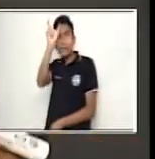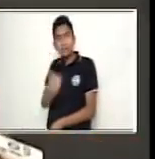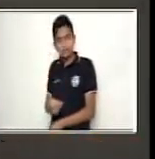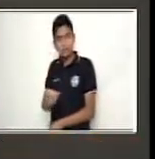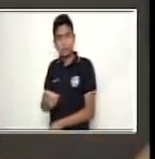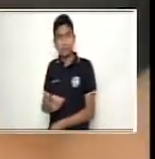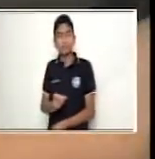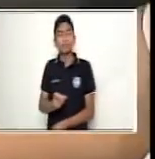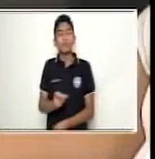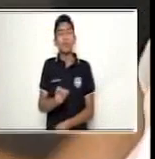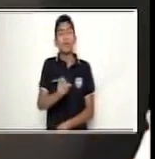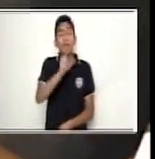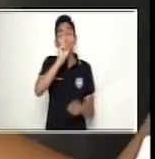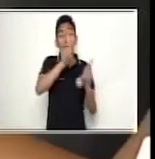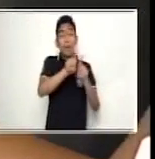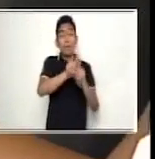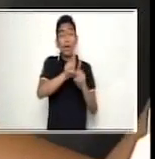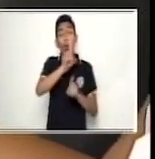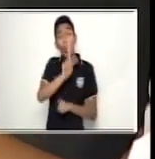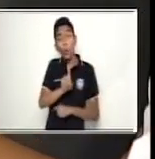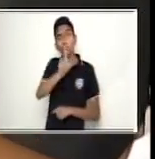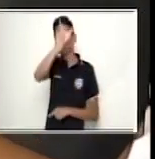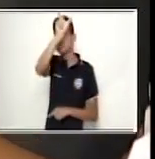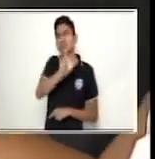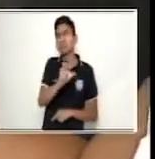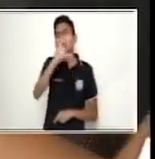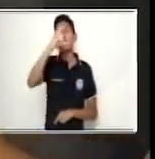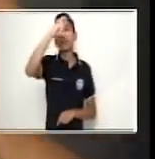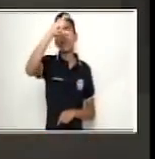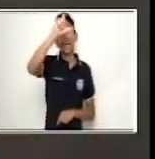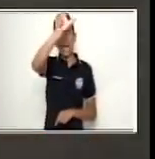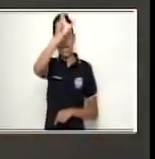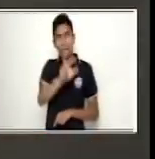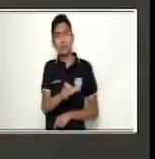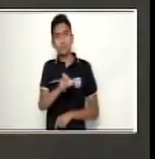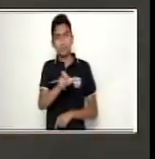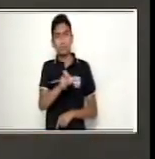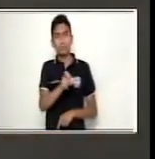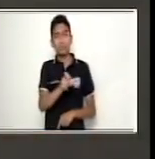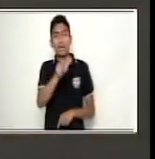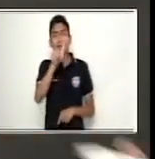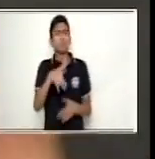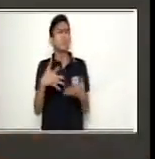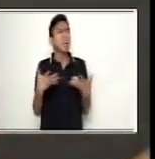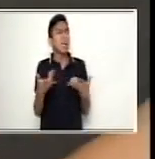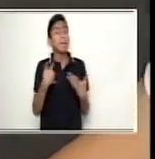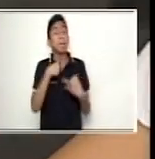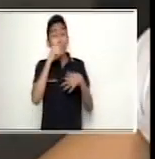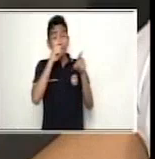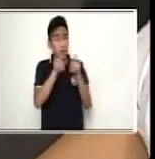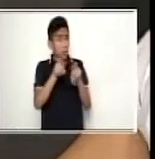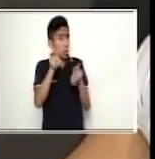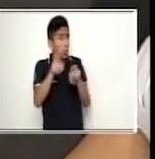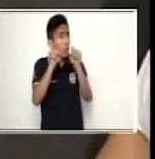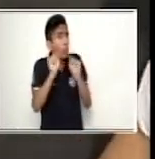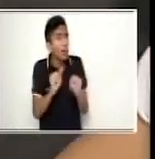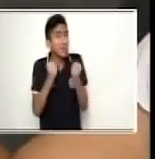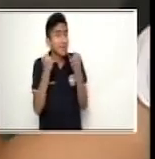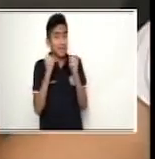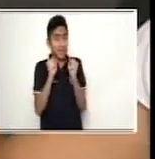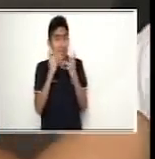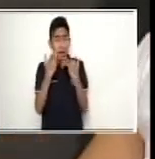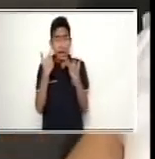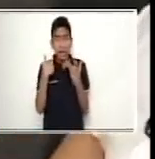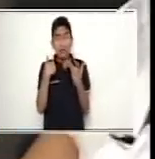con decena, y el otro 1, centena con centena. Ahora puedes tú realizar la